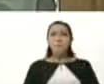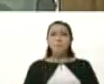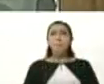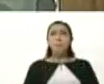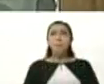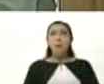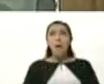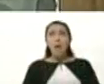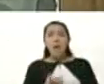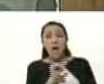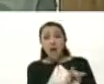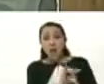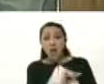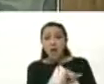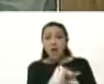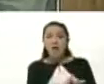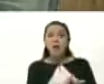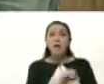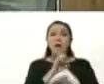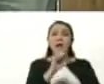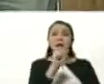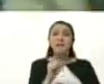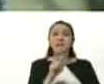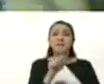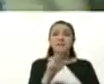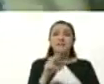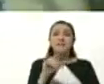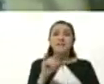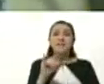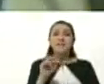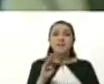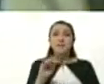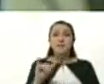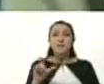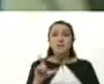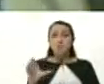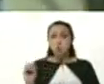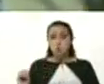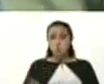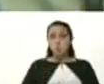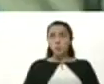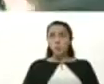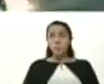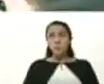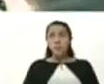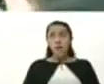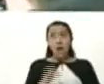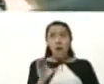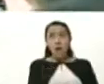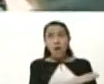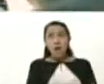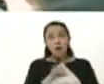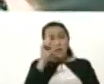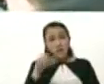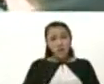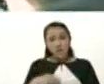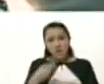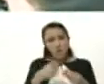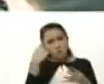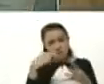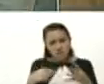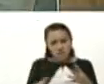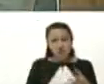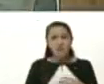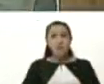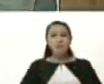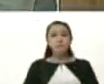Estado Sucre y nadie sabía qué era. Serenata grabó también quizá la primera malagueña y